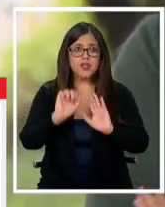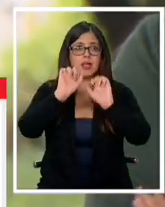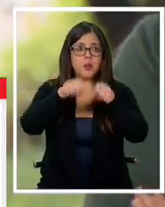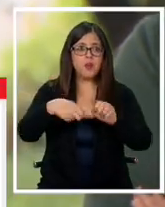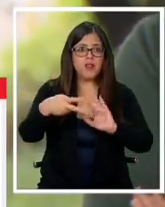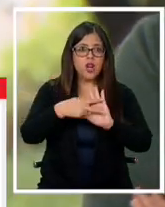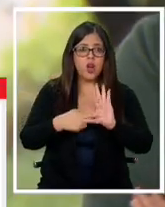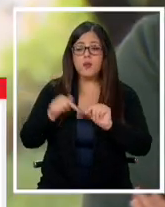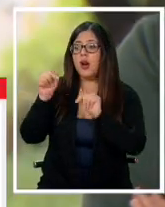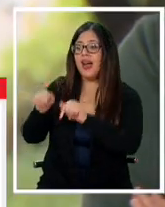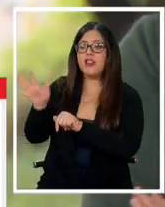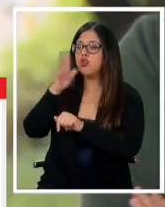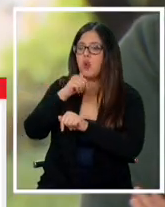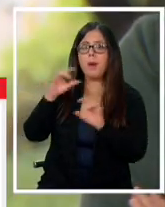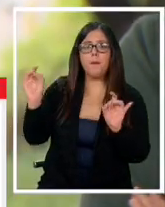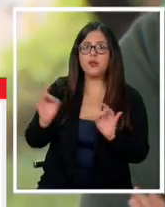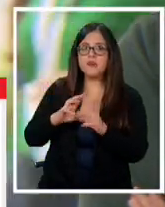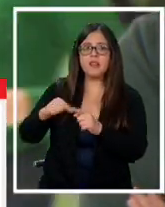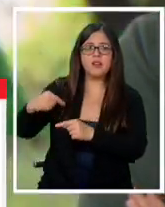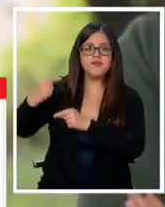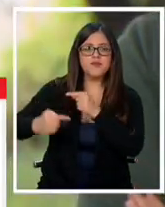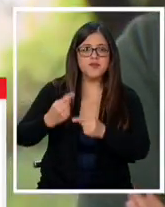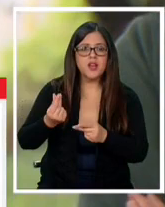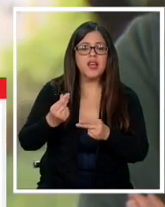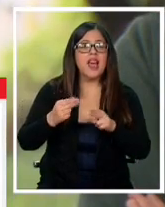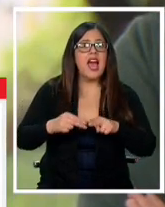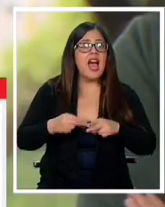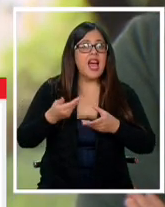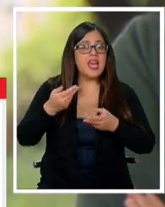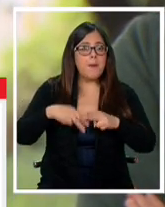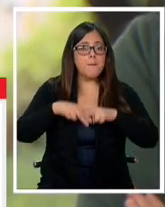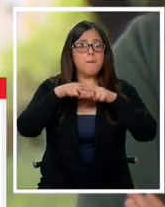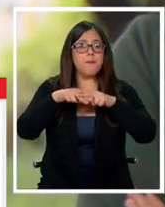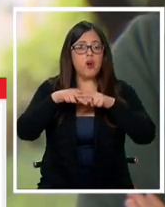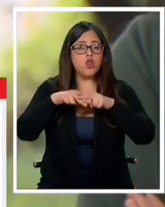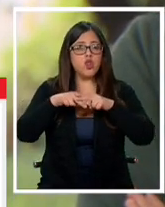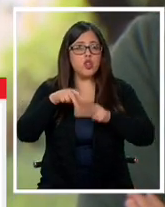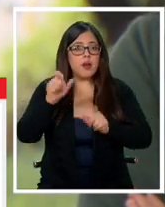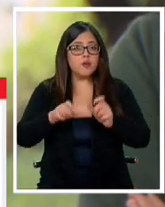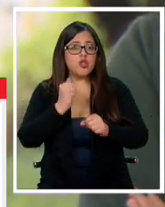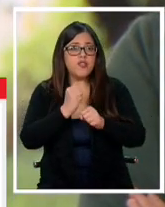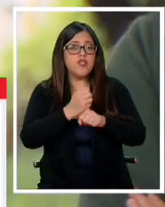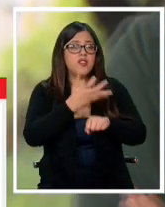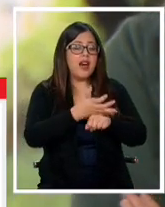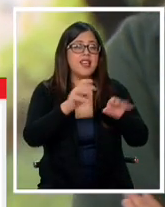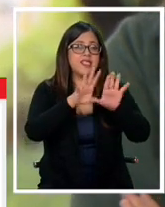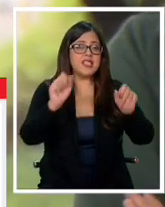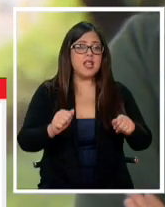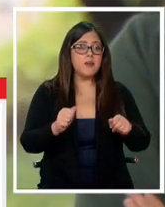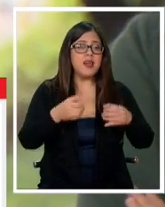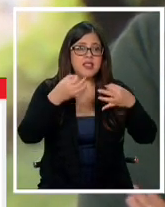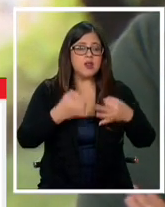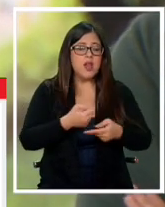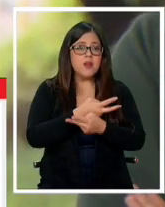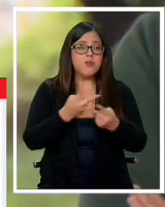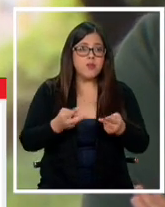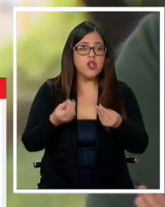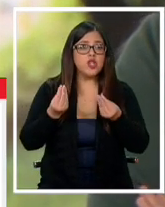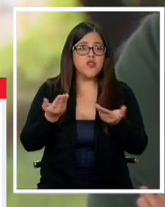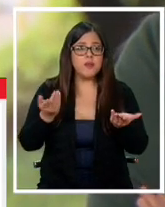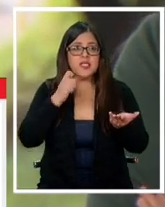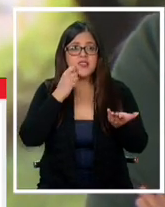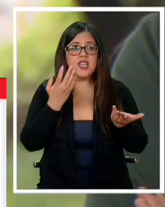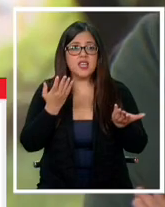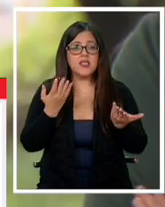hay posibilidad de herencia de los ahorros de los trabajadores hay un sistema de seguridad público lo que por supuesto que saca